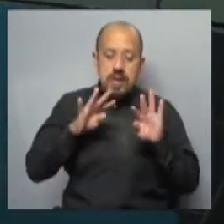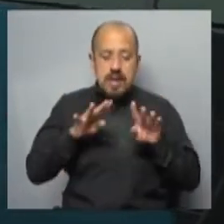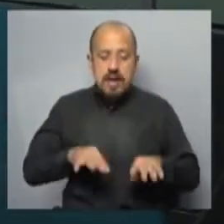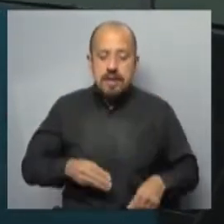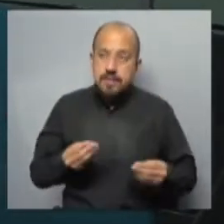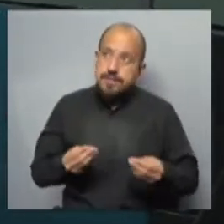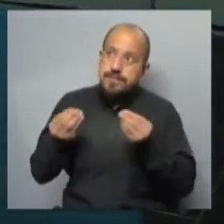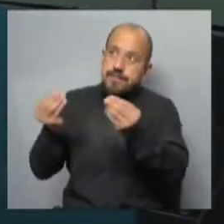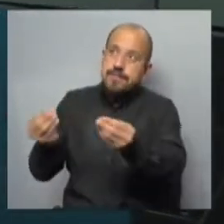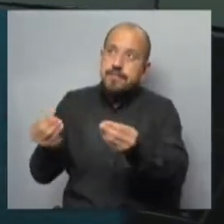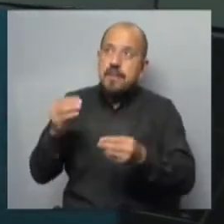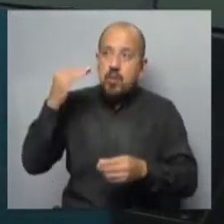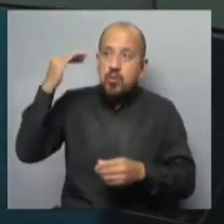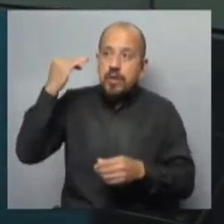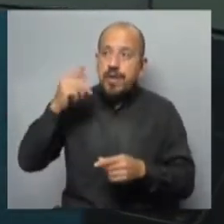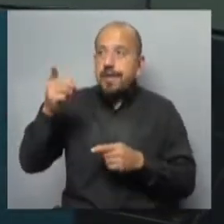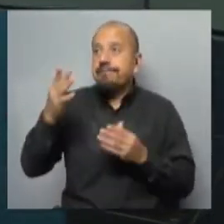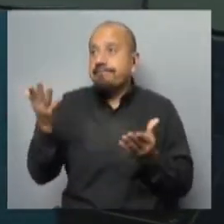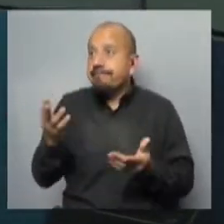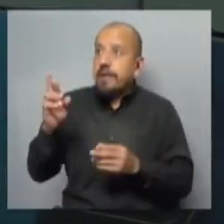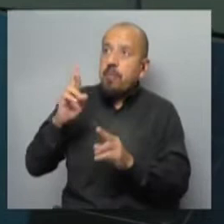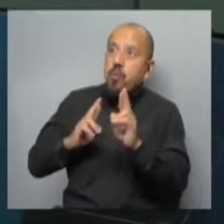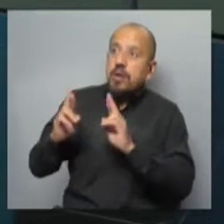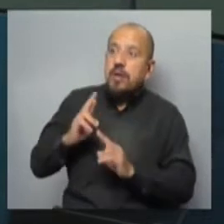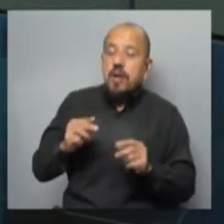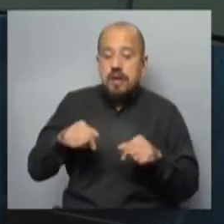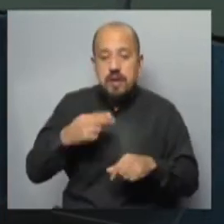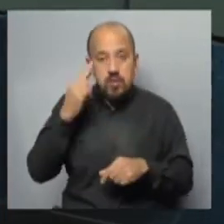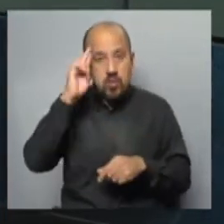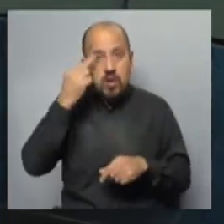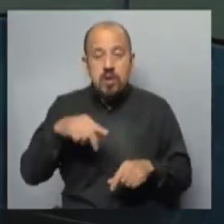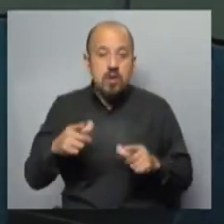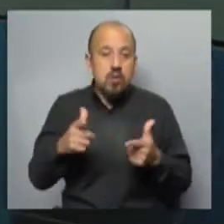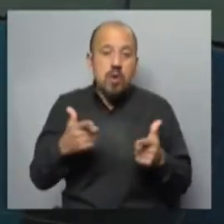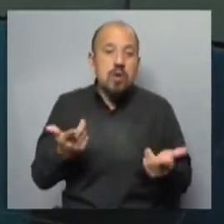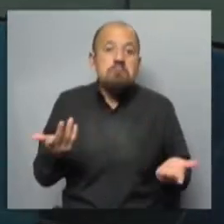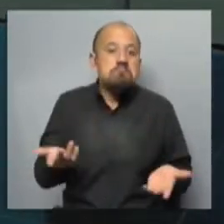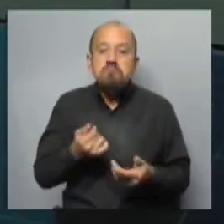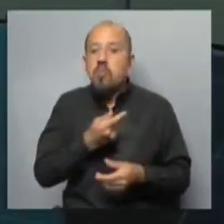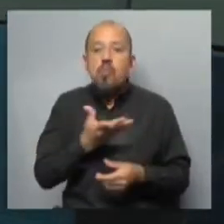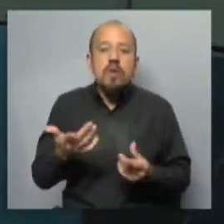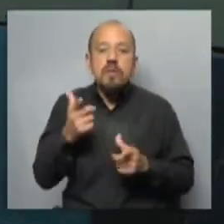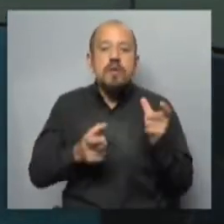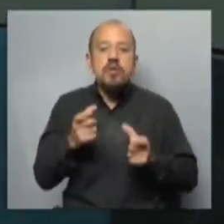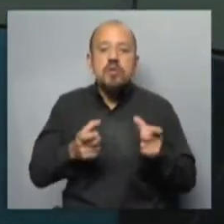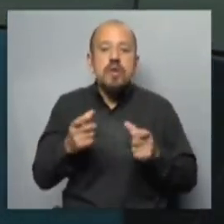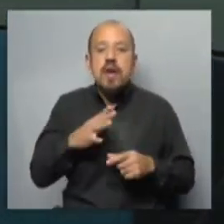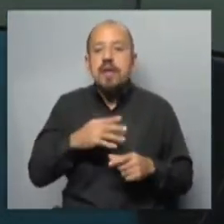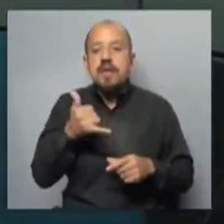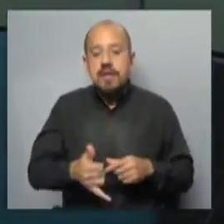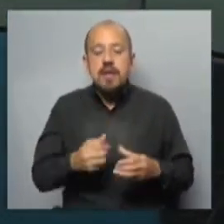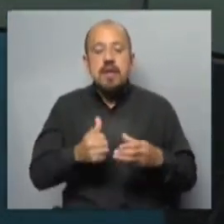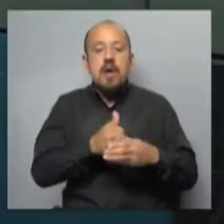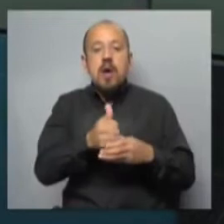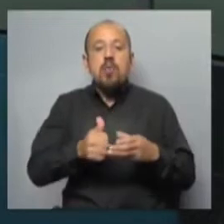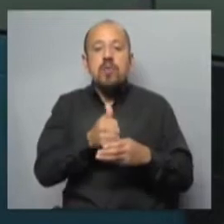que las autoridades atiendan estas inquietudes por ejemplo aquí en uruguay no hay un censo no se sabe cuántas personas tienen autismo y